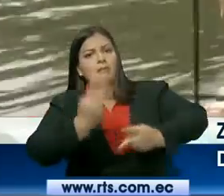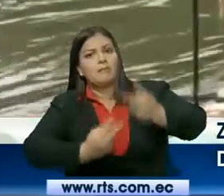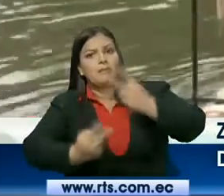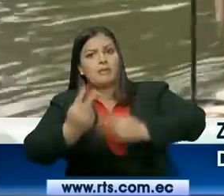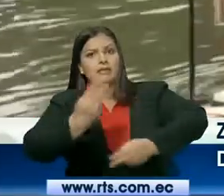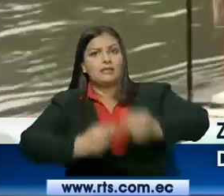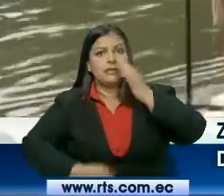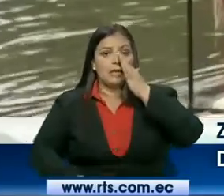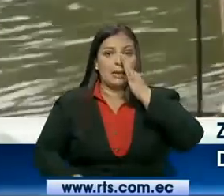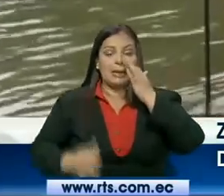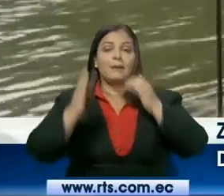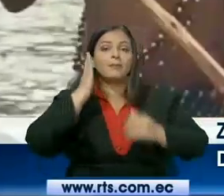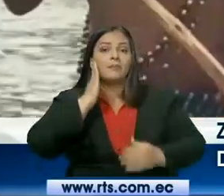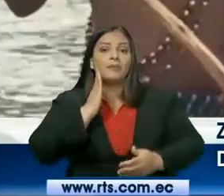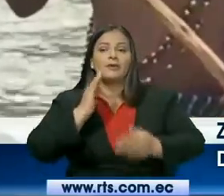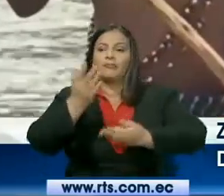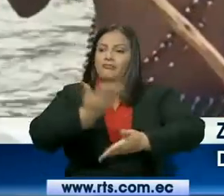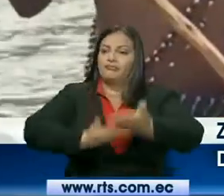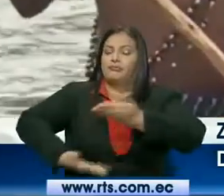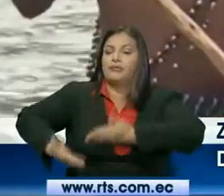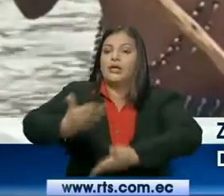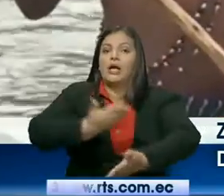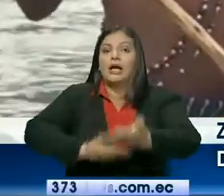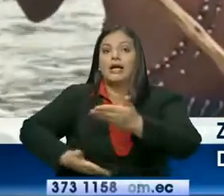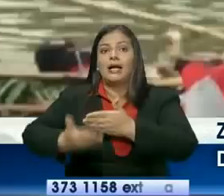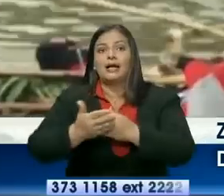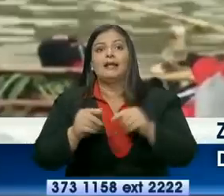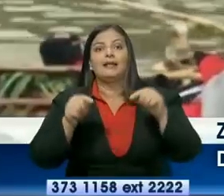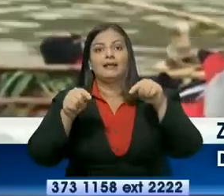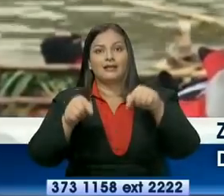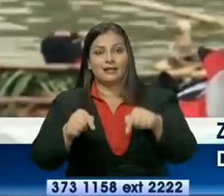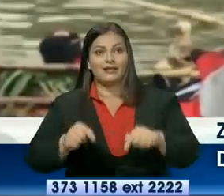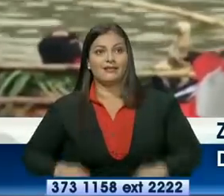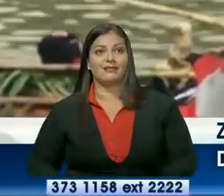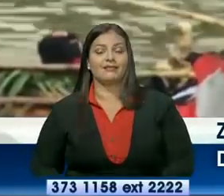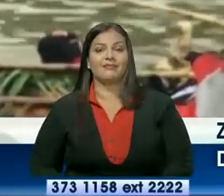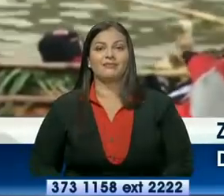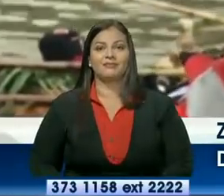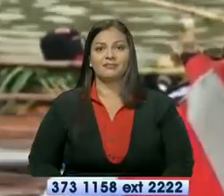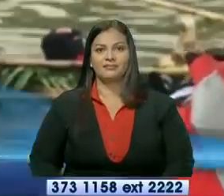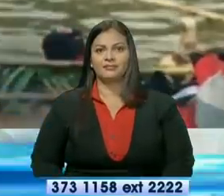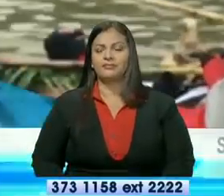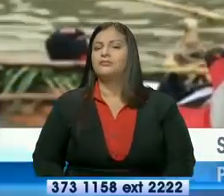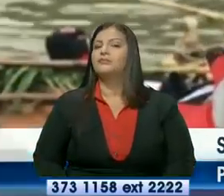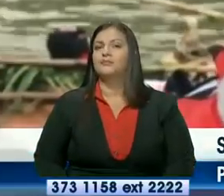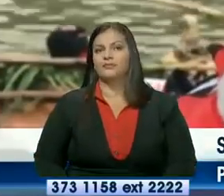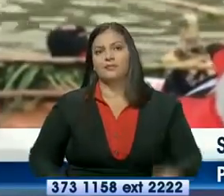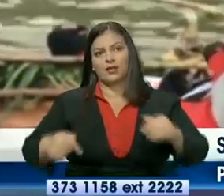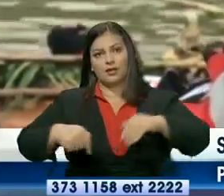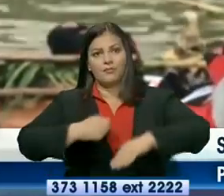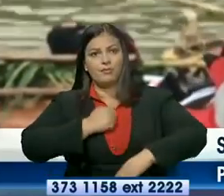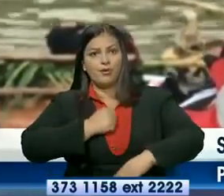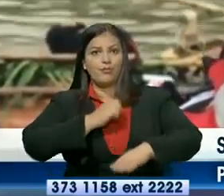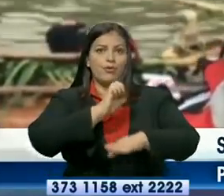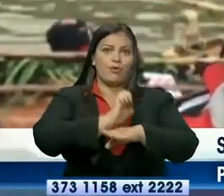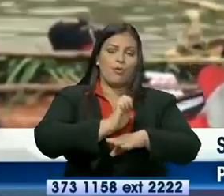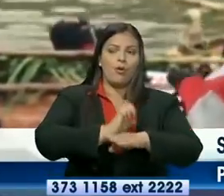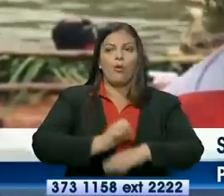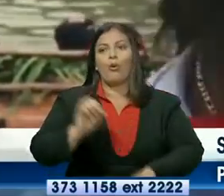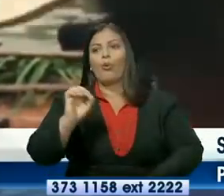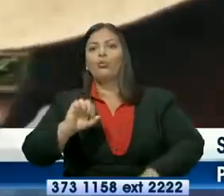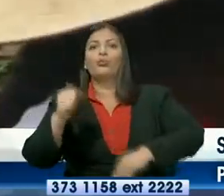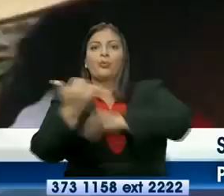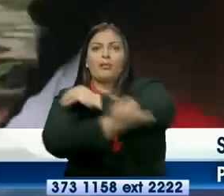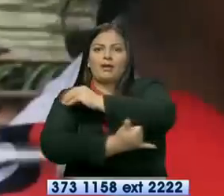mestiza. La ciudadanía local, nacional, internacional, a venir y a